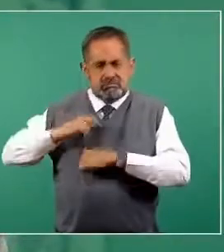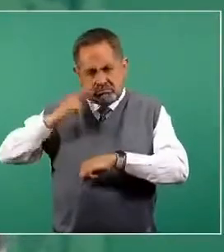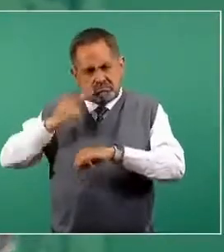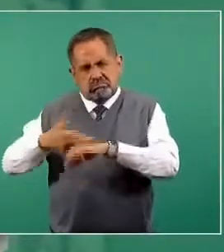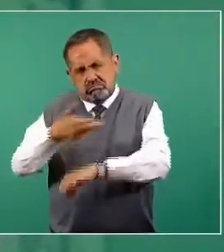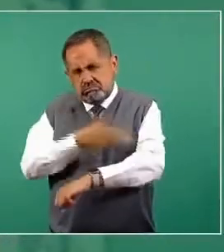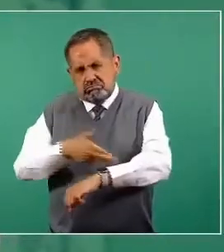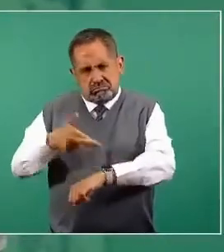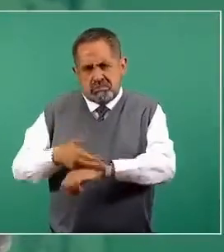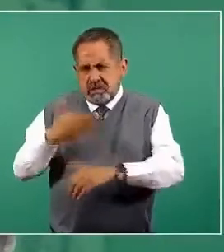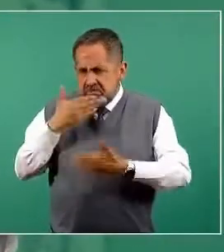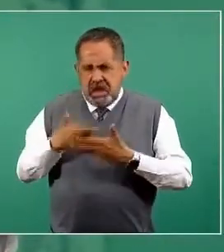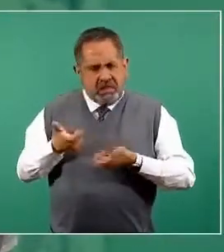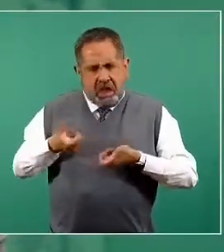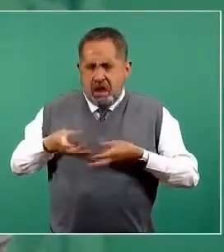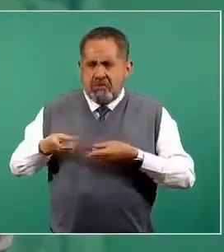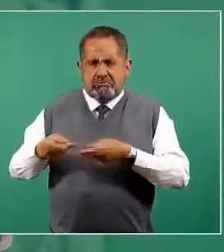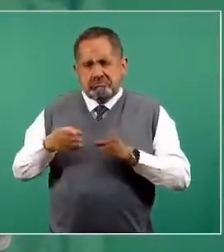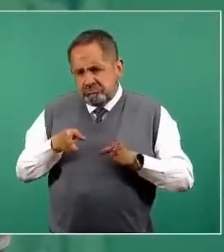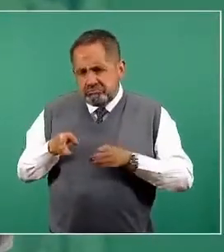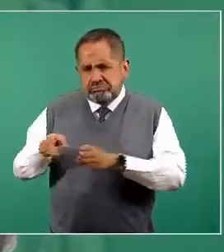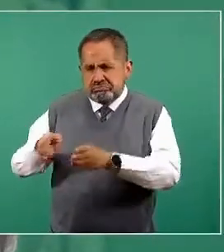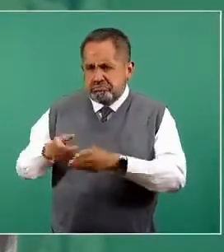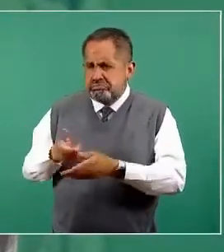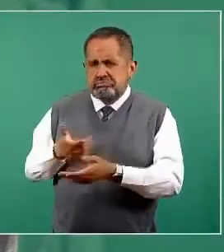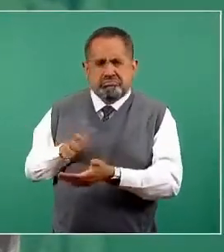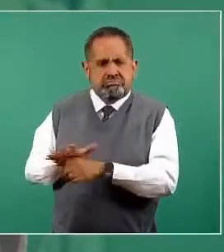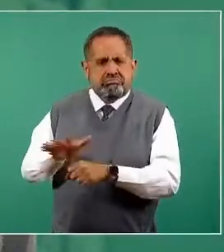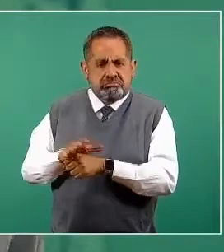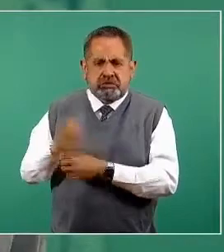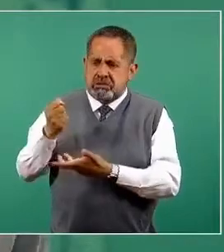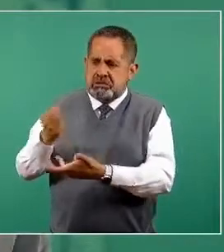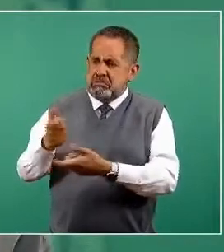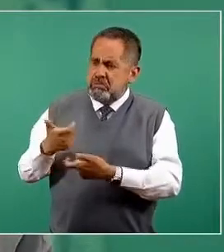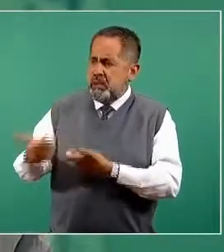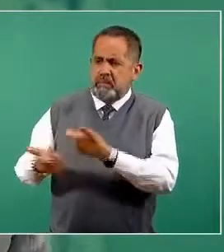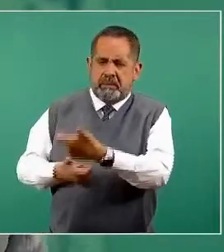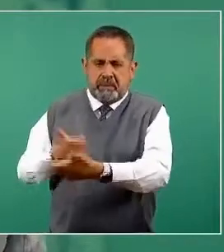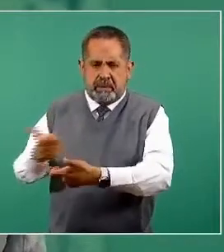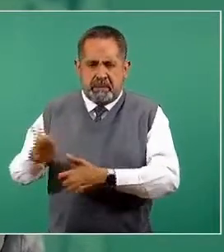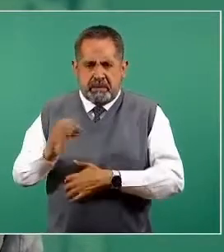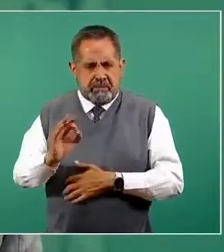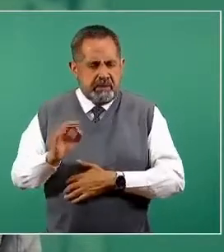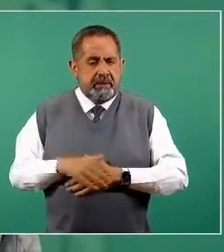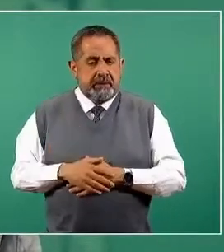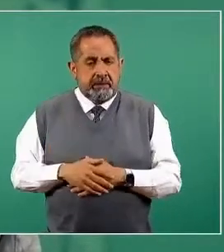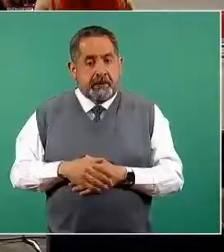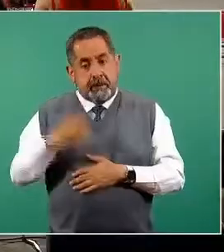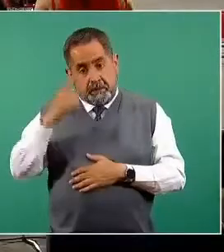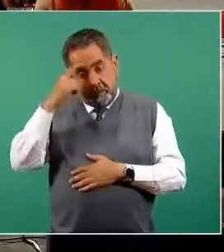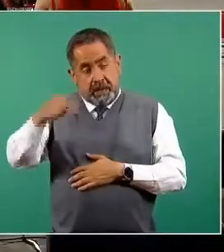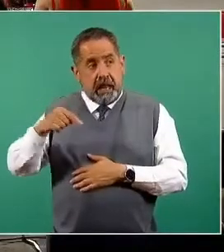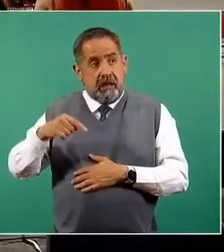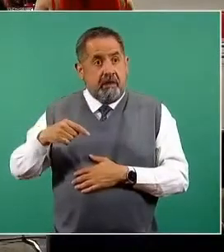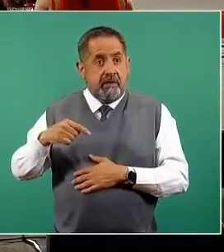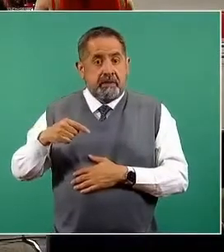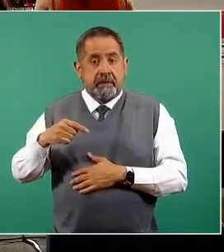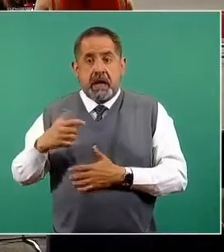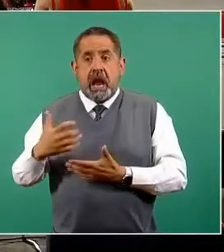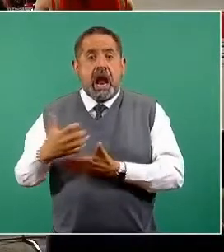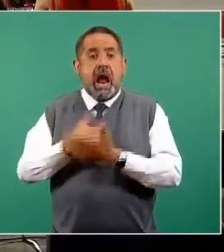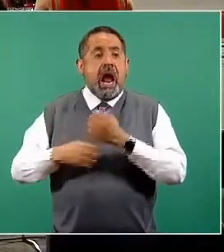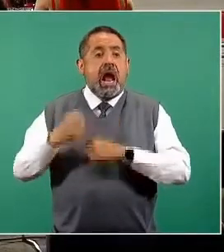ir orientando la disponibilidad de presupuesto. De momento, en una previsión para el presupuesto de egresos de la Federación